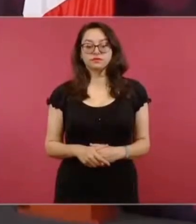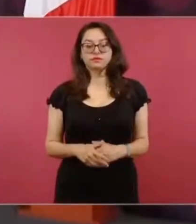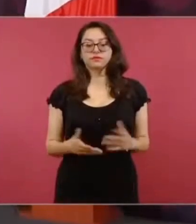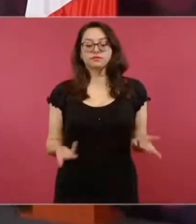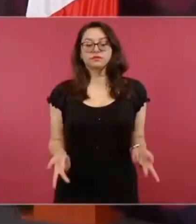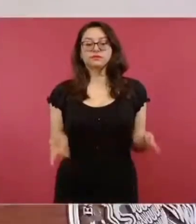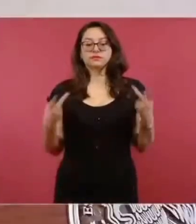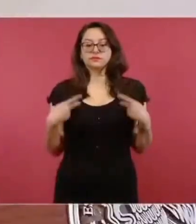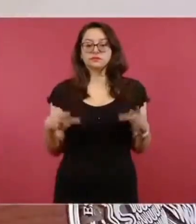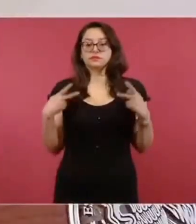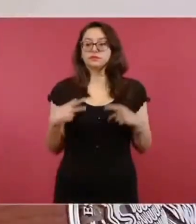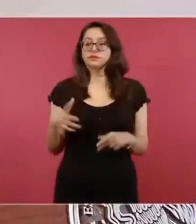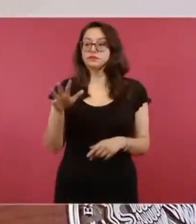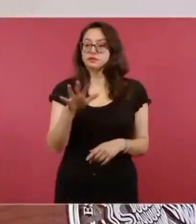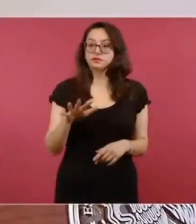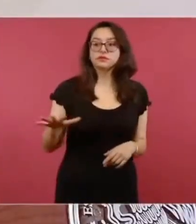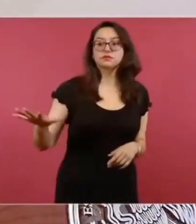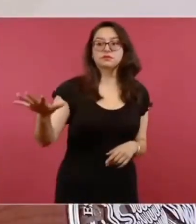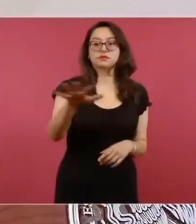auténtica democracia.